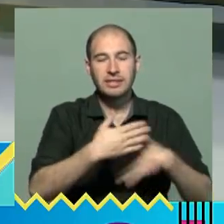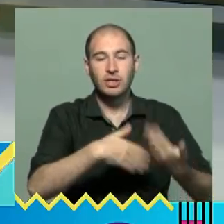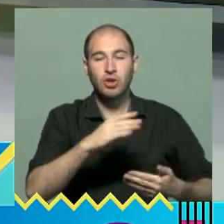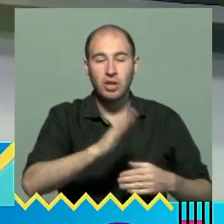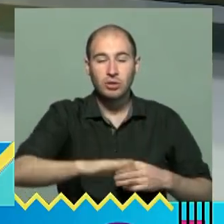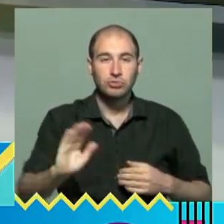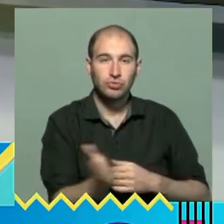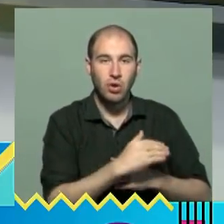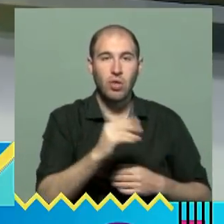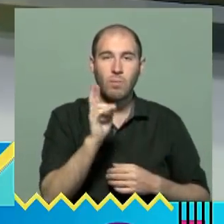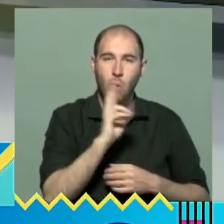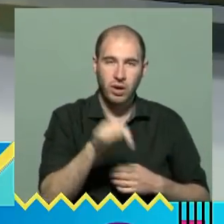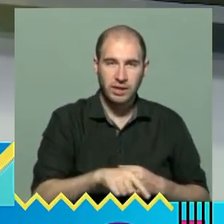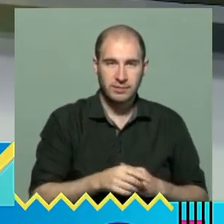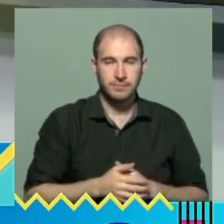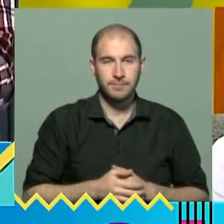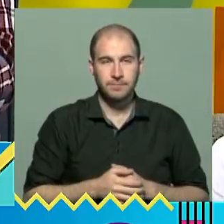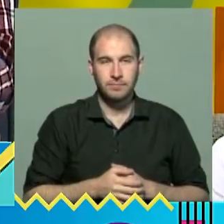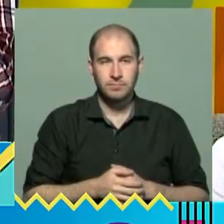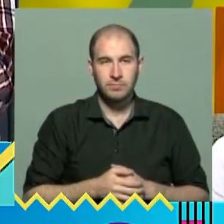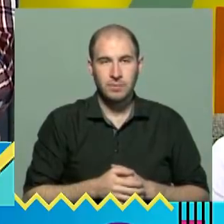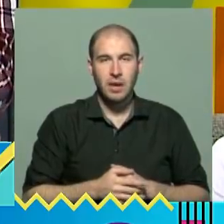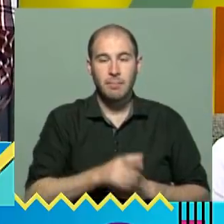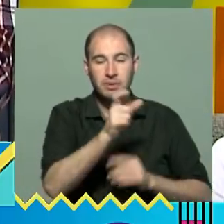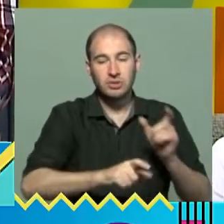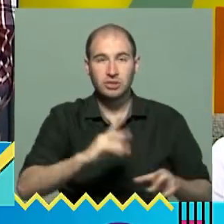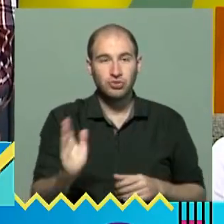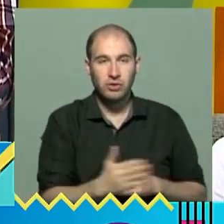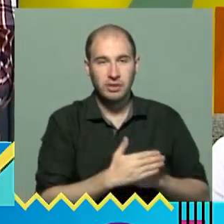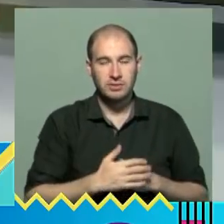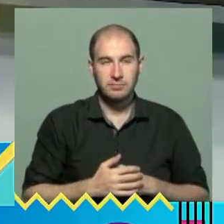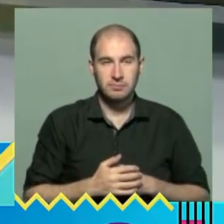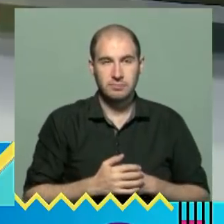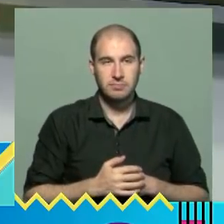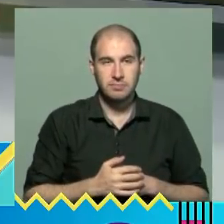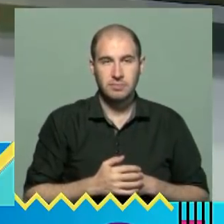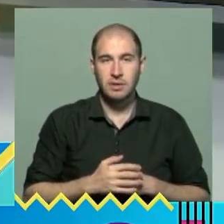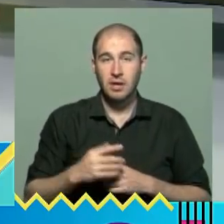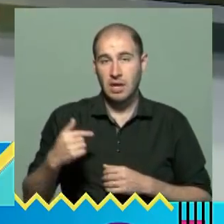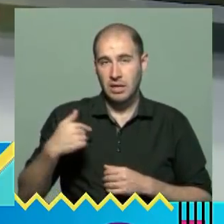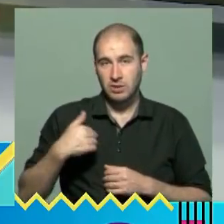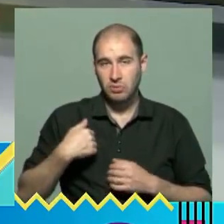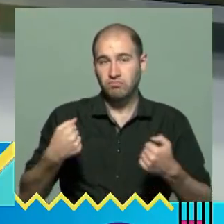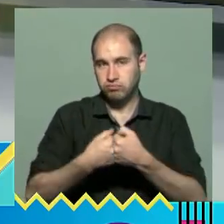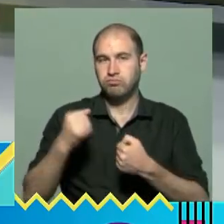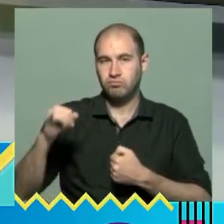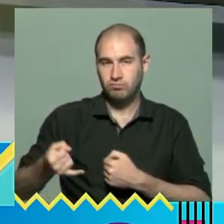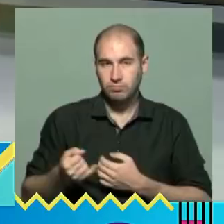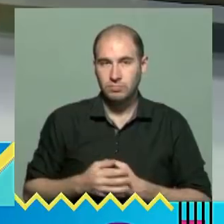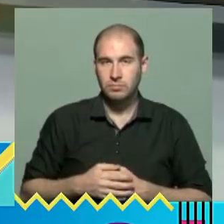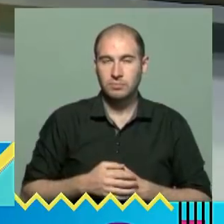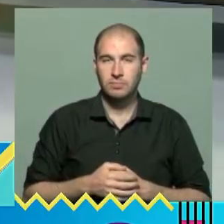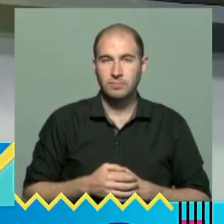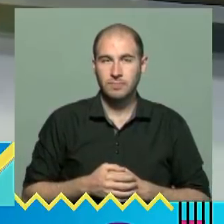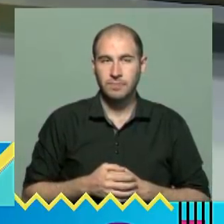un niño, de una mujer, de todos los seres humanos, digamos. Bien. Sí, yo coincido, digamos, en